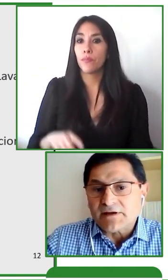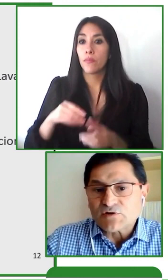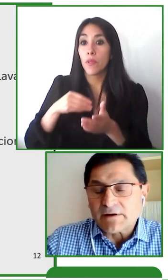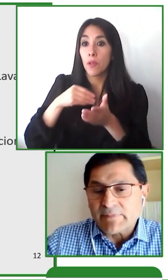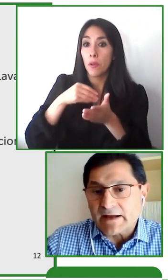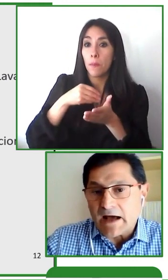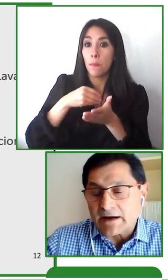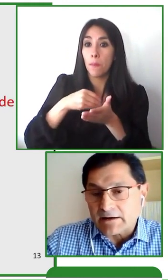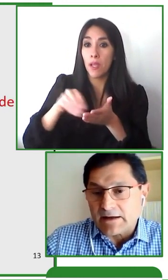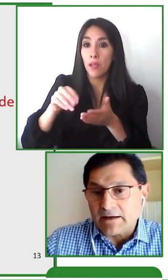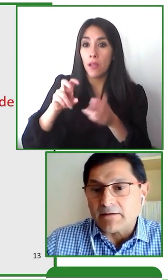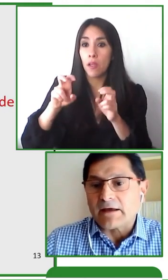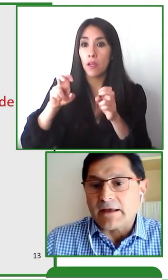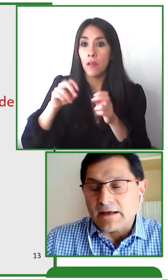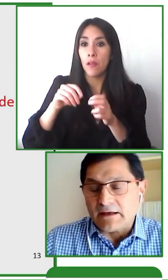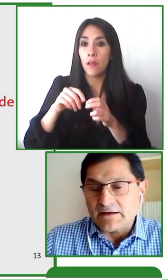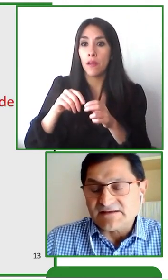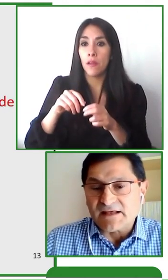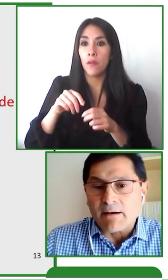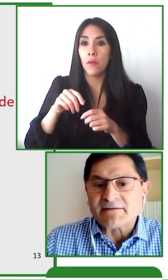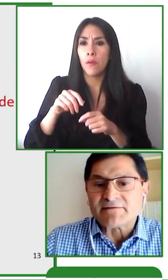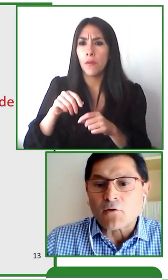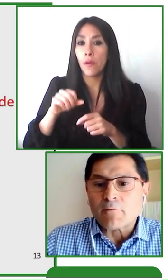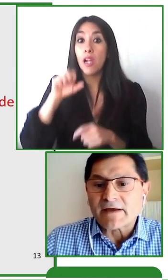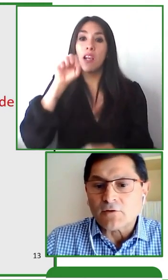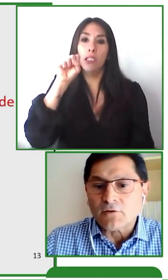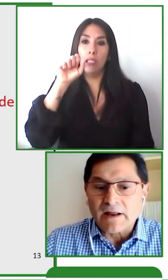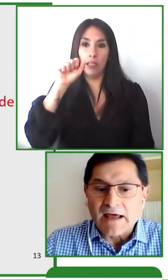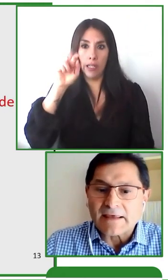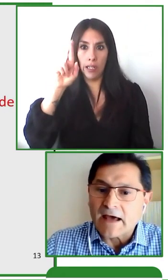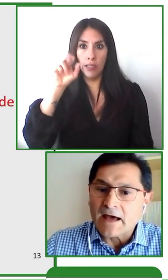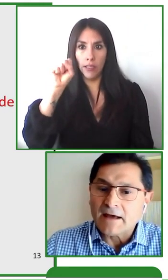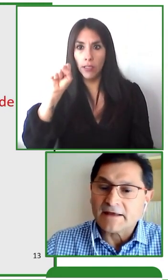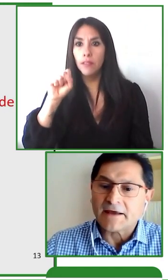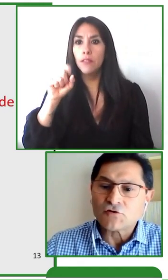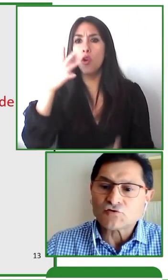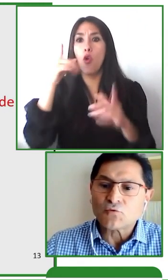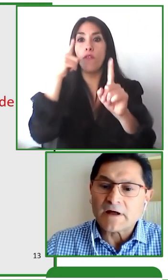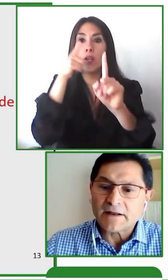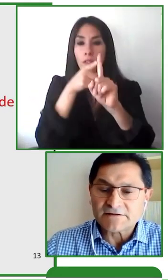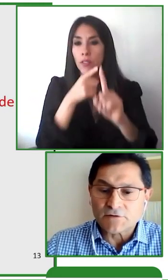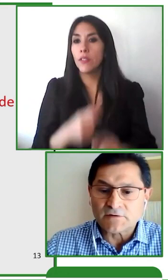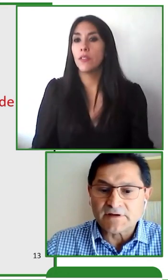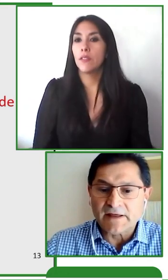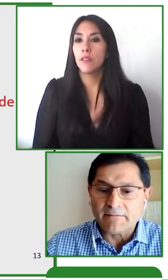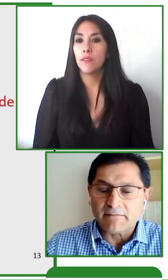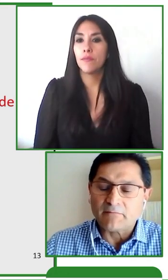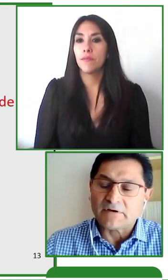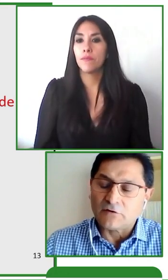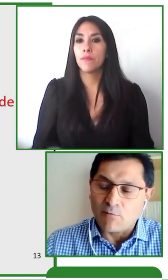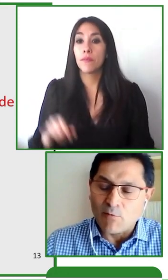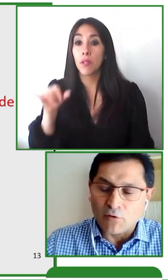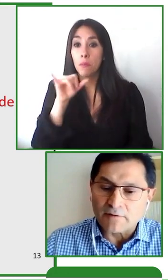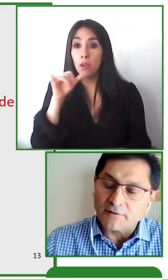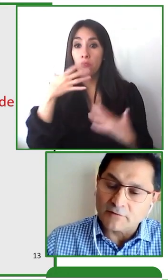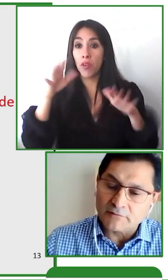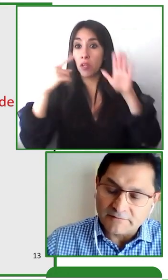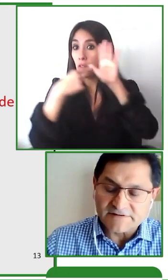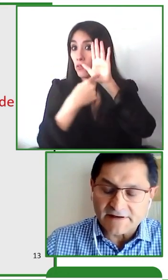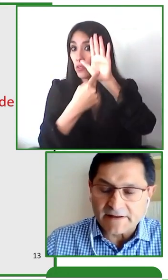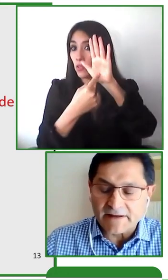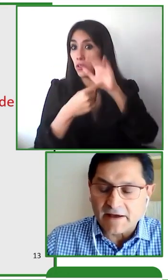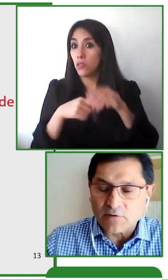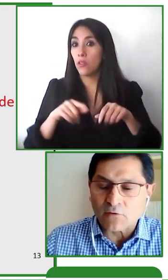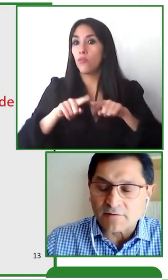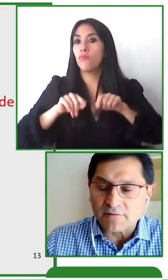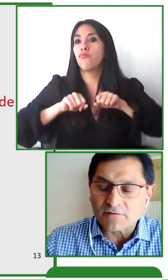Nuestro objetivo es replicar el sistema Pantown Companion allá y aquellos lugares donde, como condición,